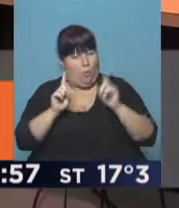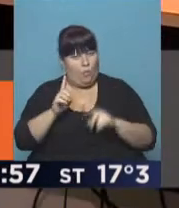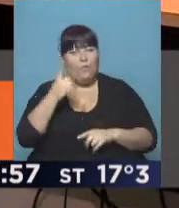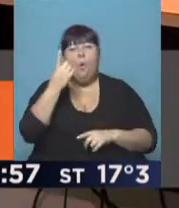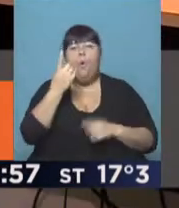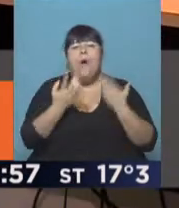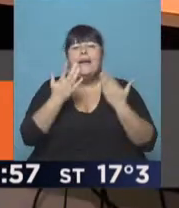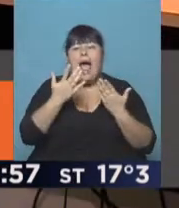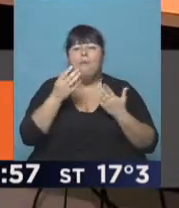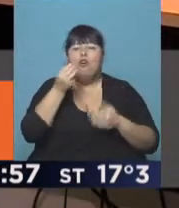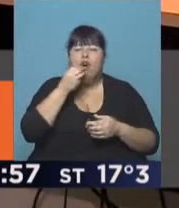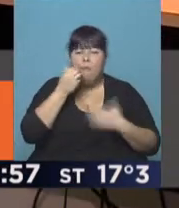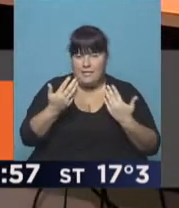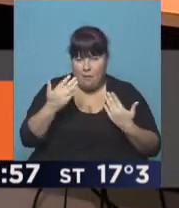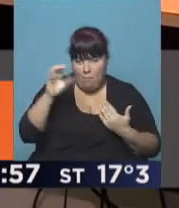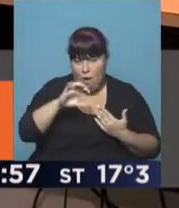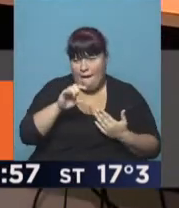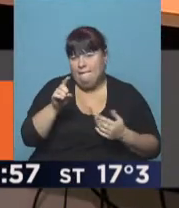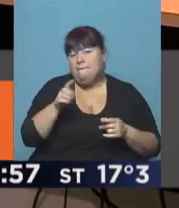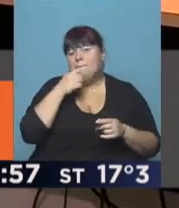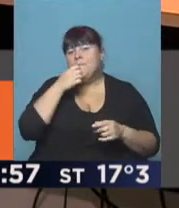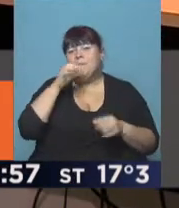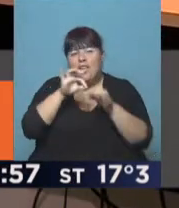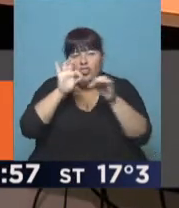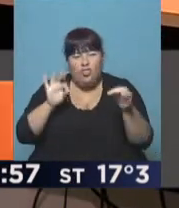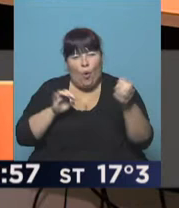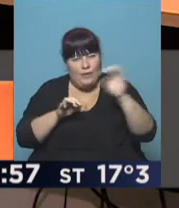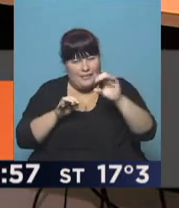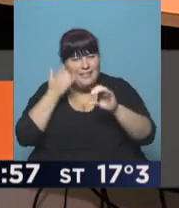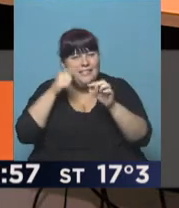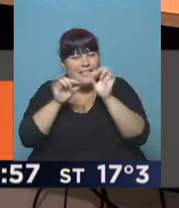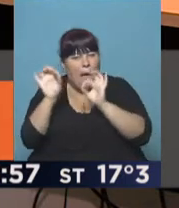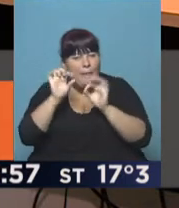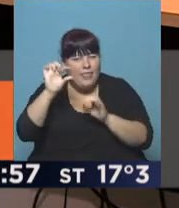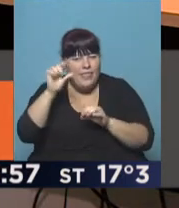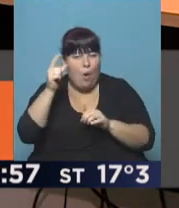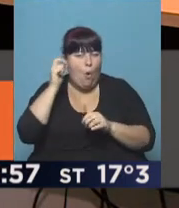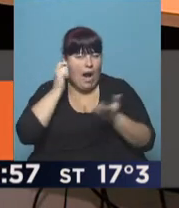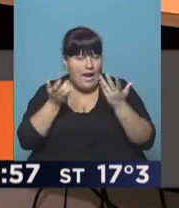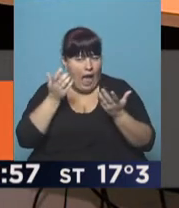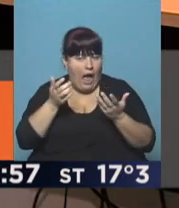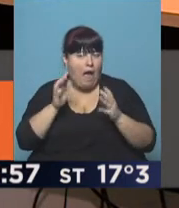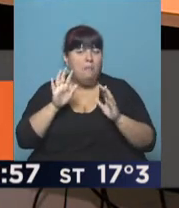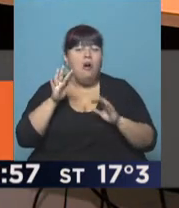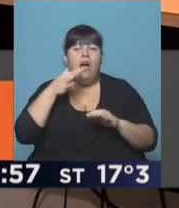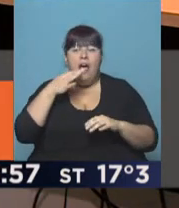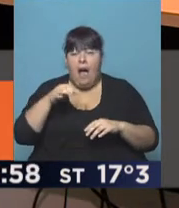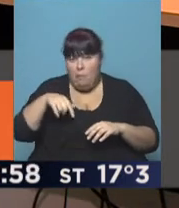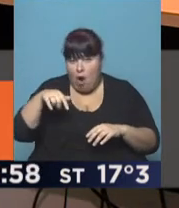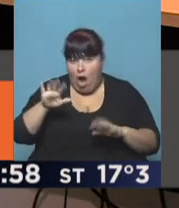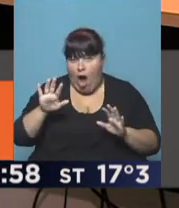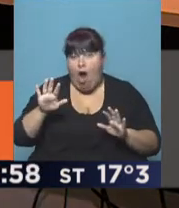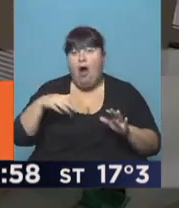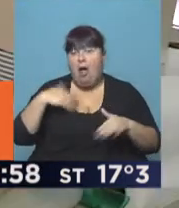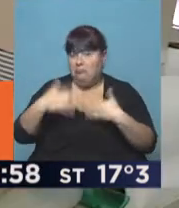gramo por comida podés ponerle, o sea, es así que uno compra esos sobrecitos que ya vienen con esa cantidad, y realmente por ahora lo